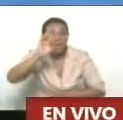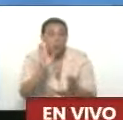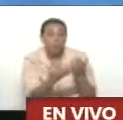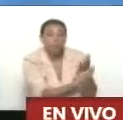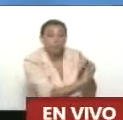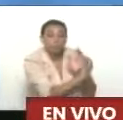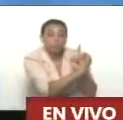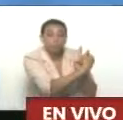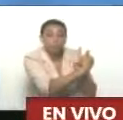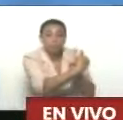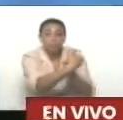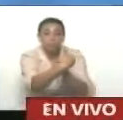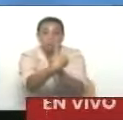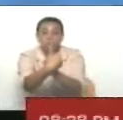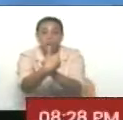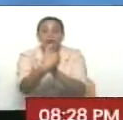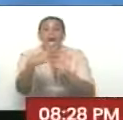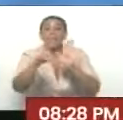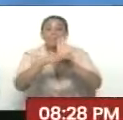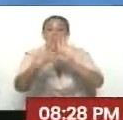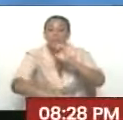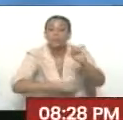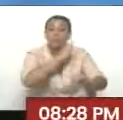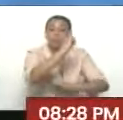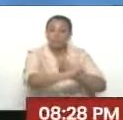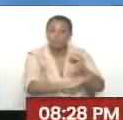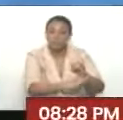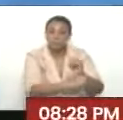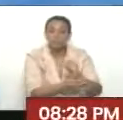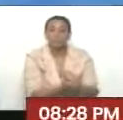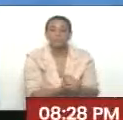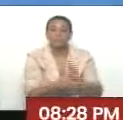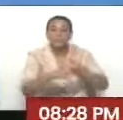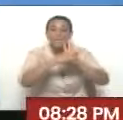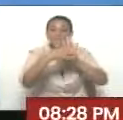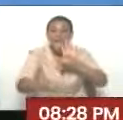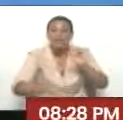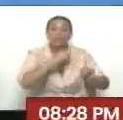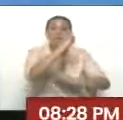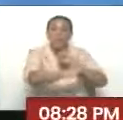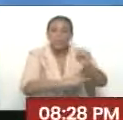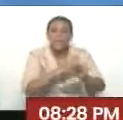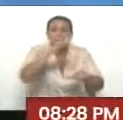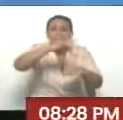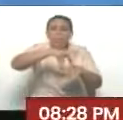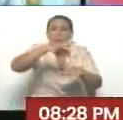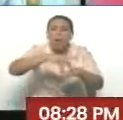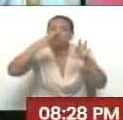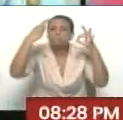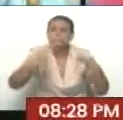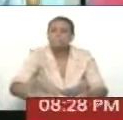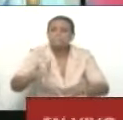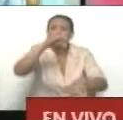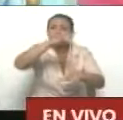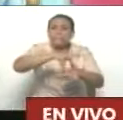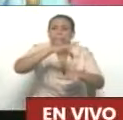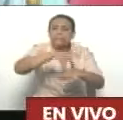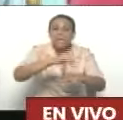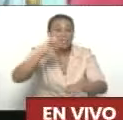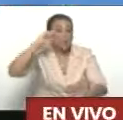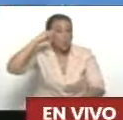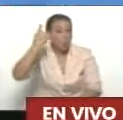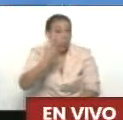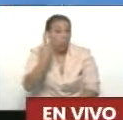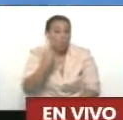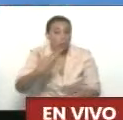como lo establece el derecho internacional. Y el derecho internacional es sagrado. Solamente se recuerda